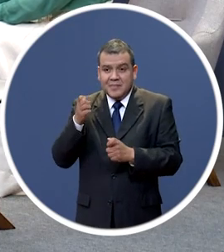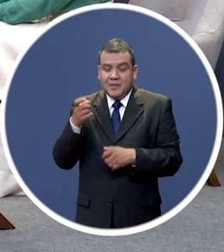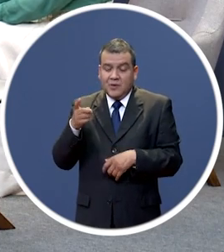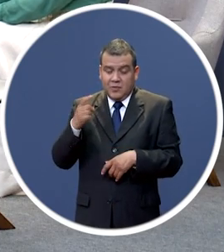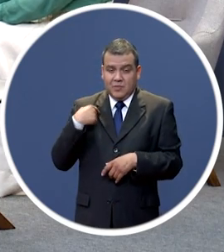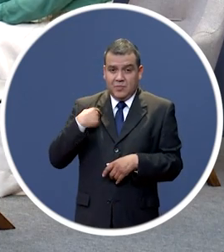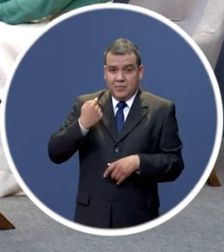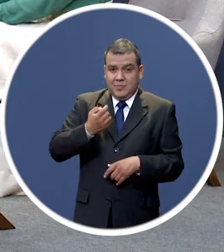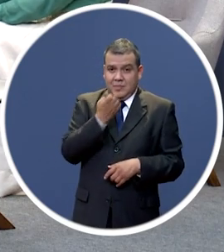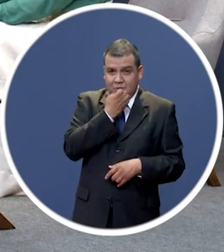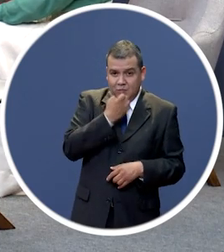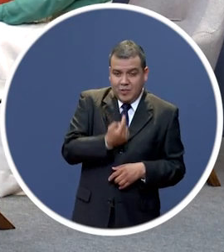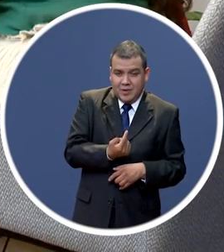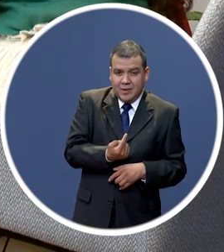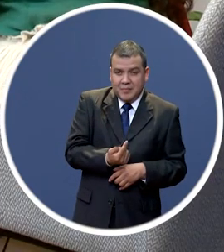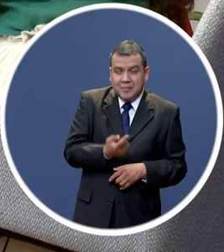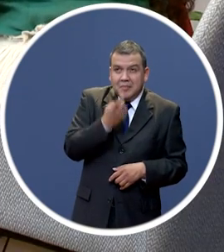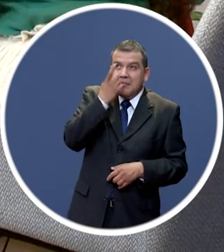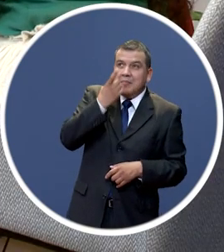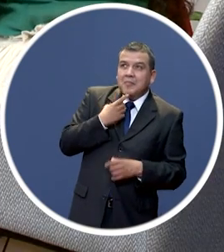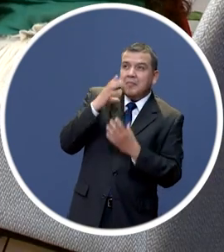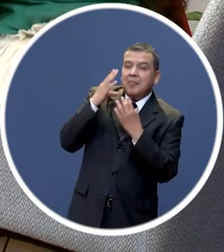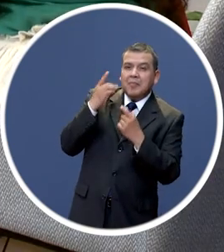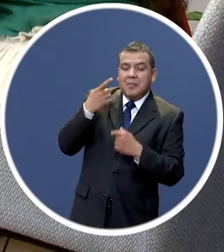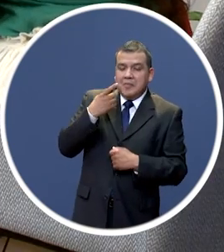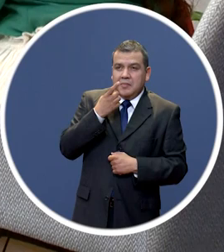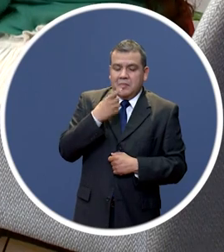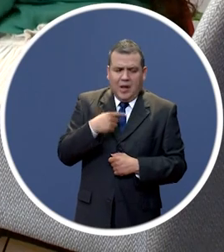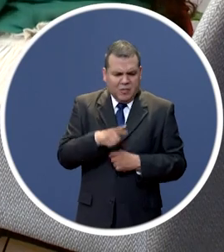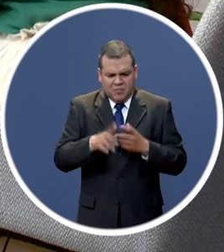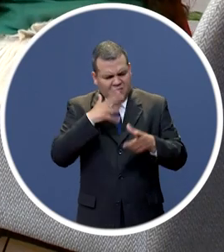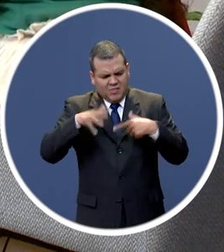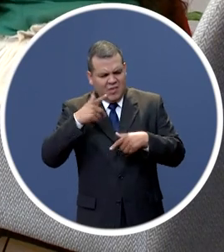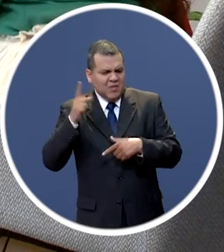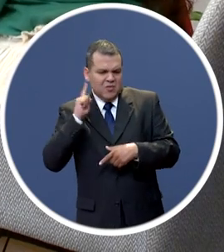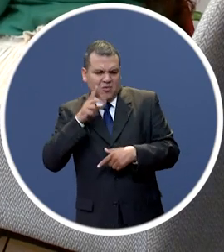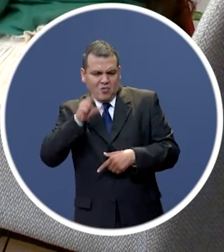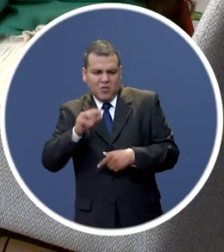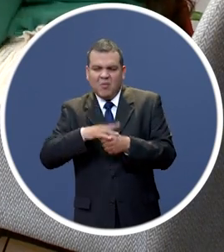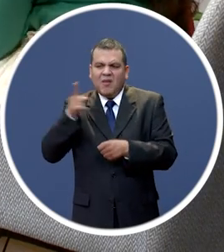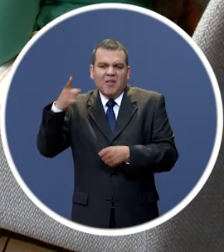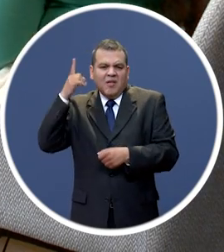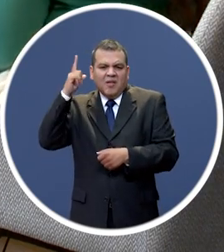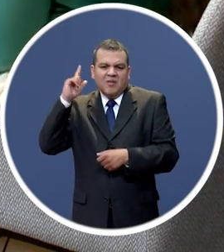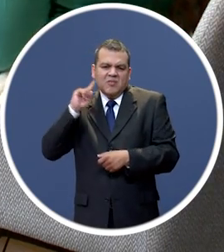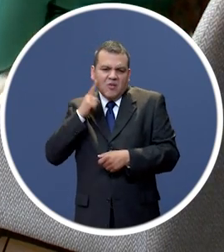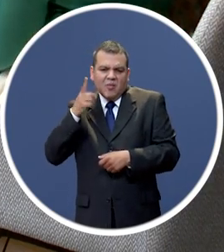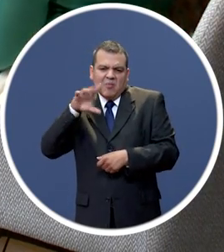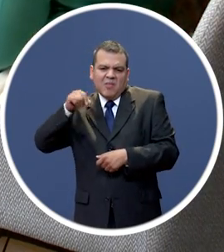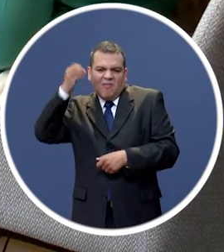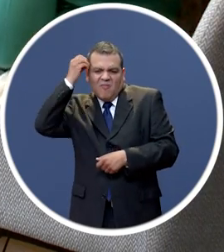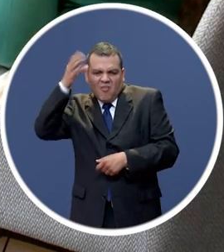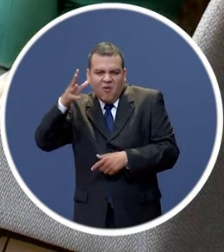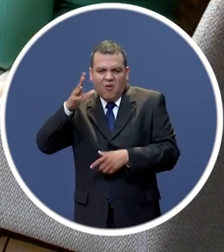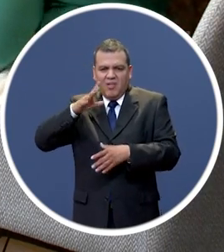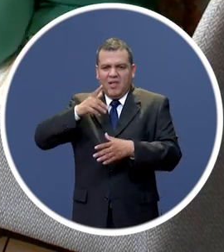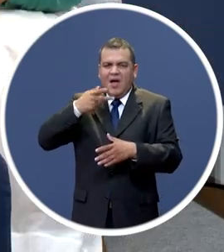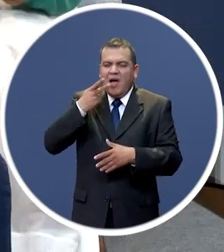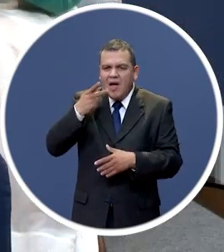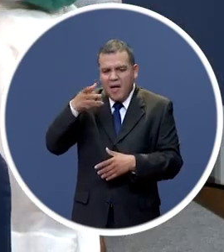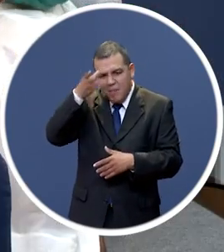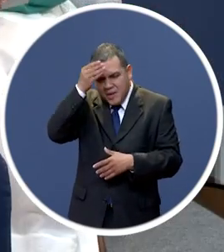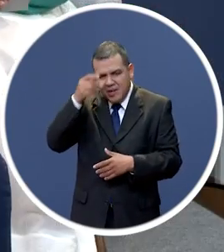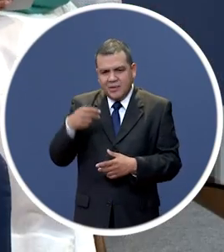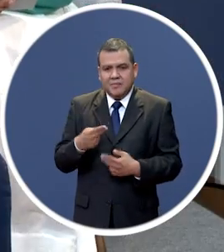la escuela me dijeron que no se debían hacer señas a los sordos porque se hacían flojos. Entonces,